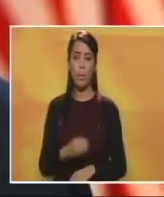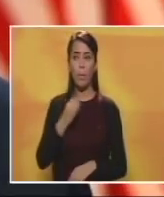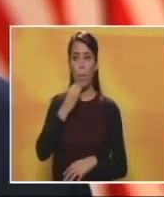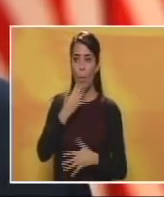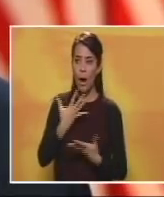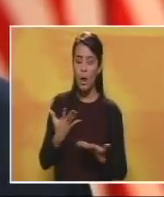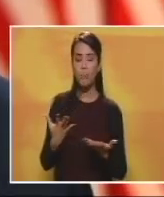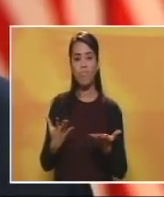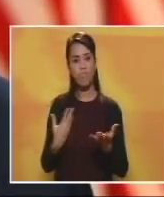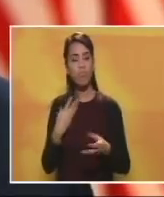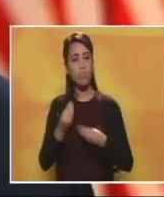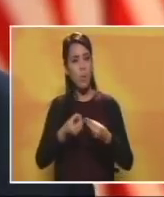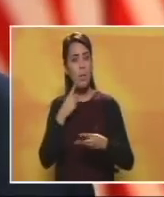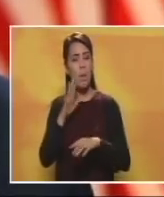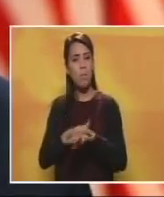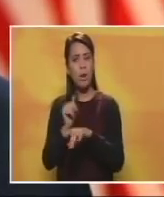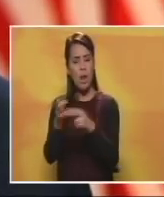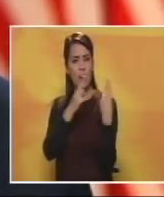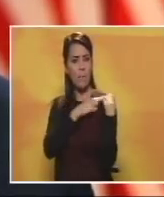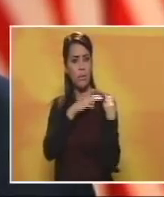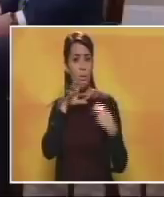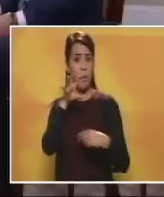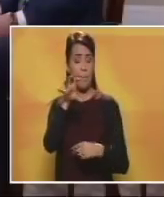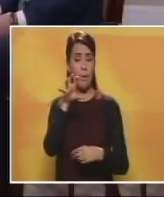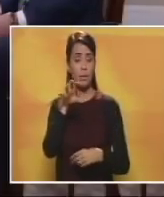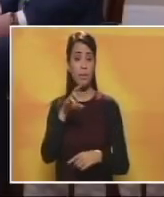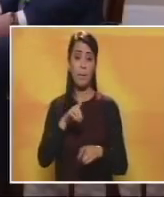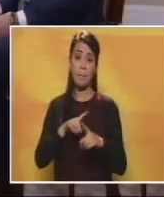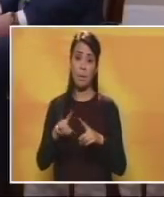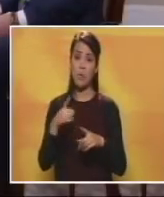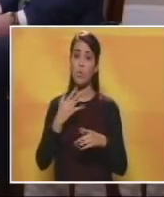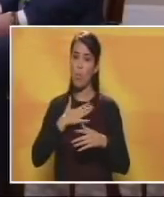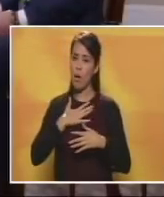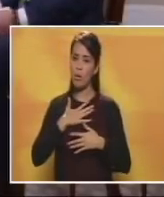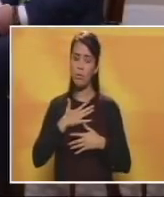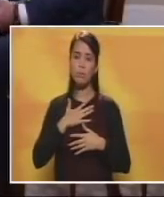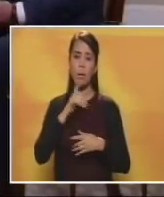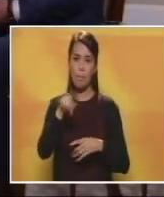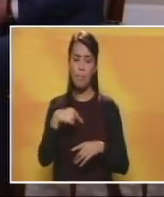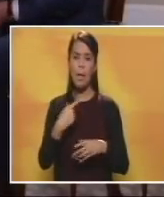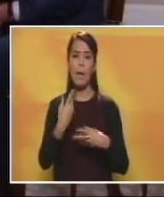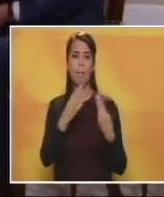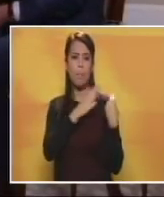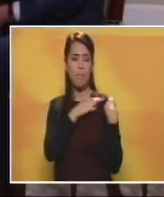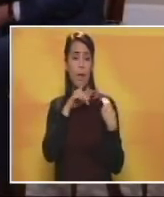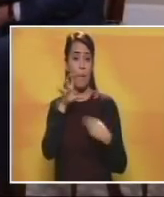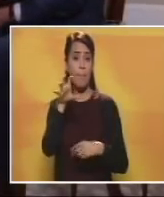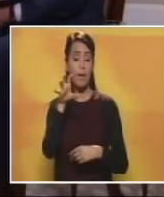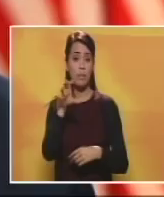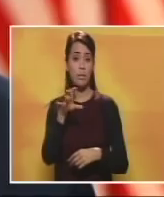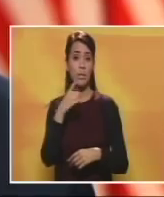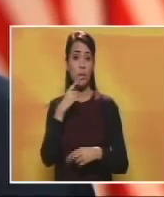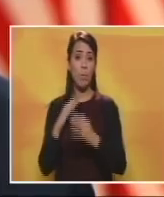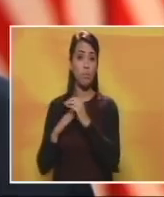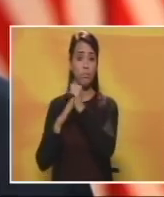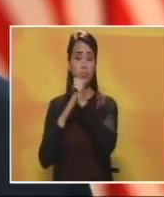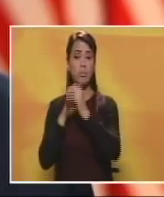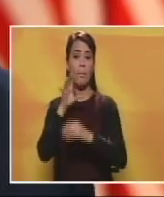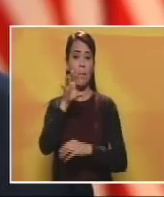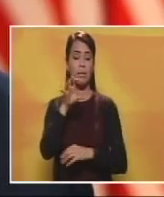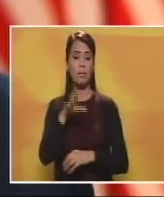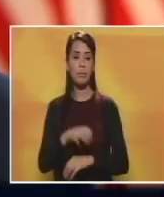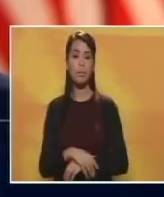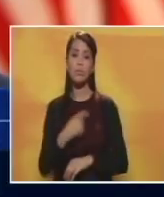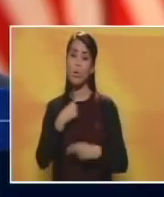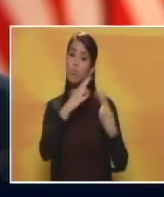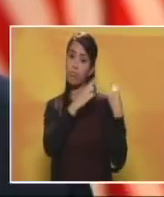Bueno, lo haría porque él está a cargo del país. De la misma manera que me siento responsable por lo que ocurre en este país. Como líder del país, sin duda, habría